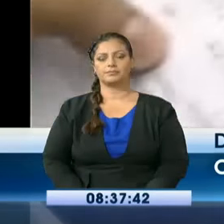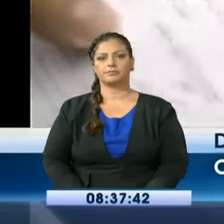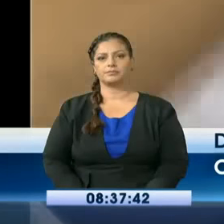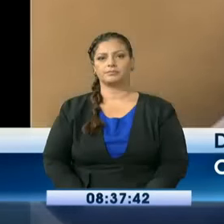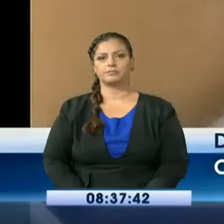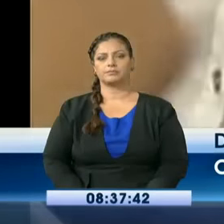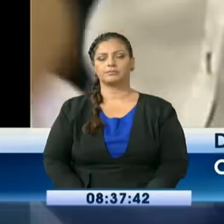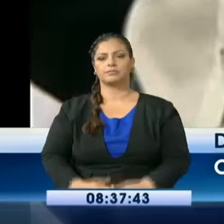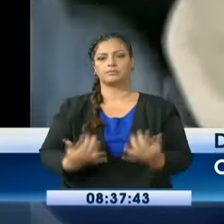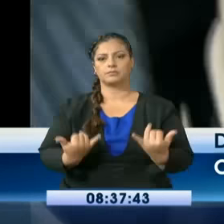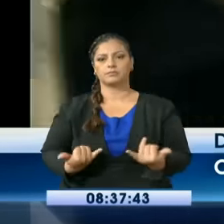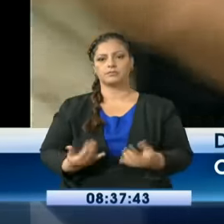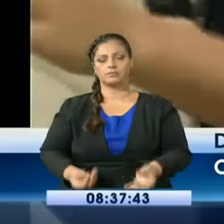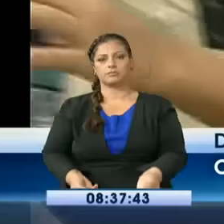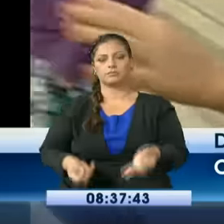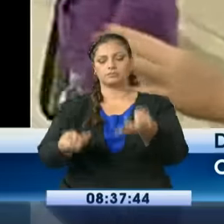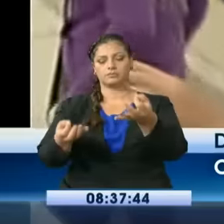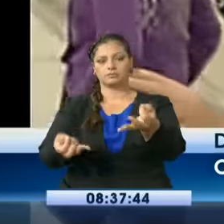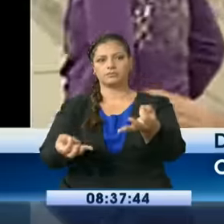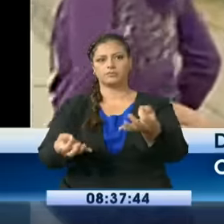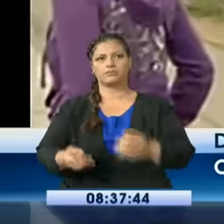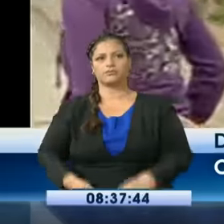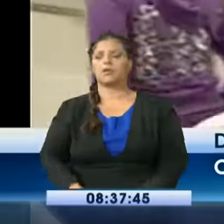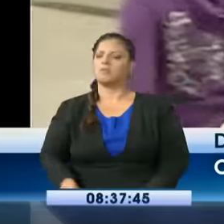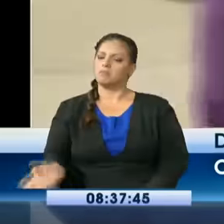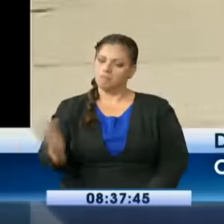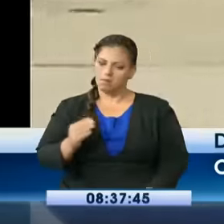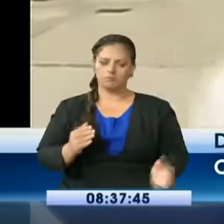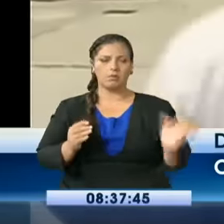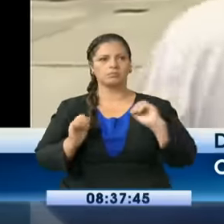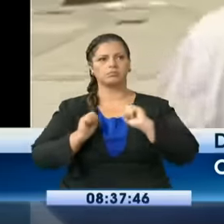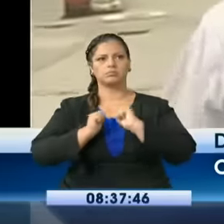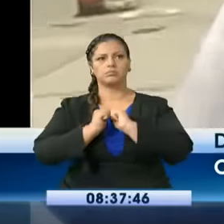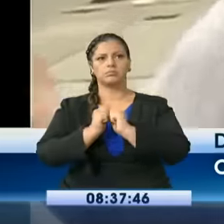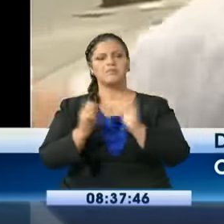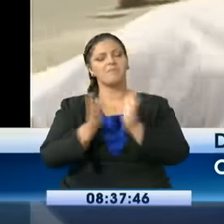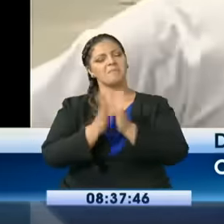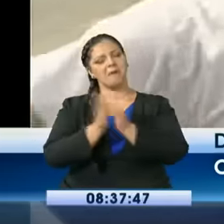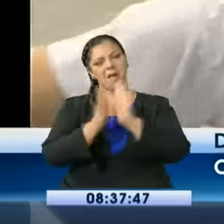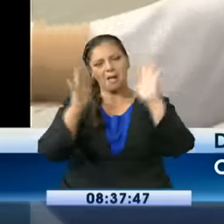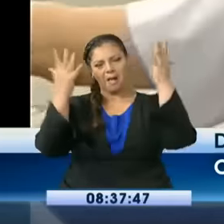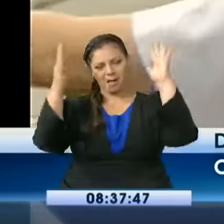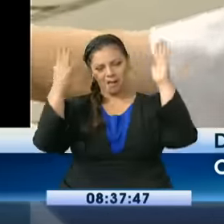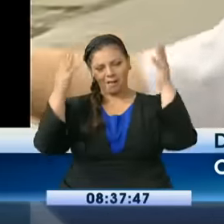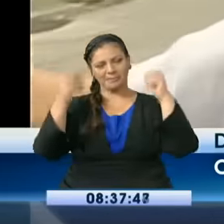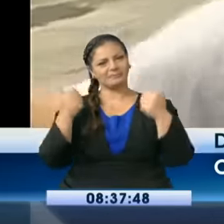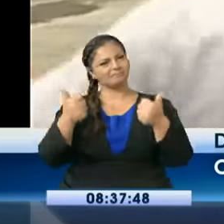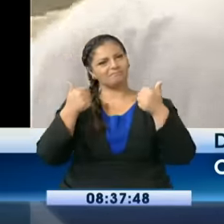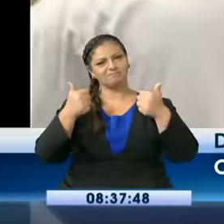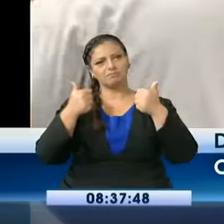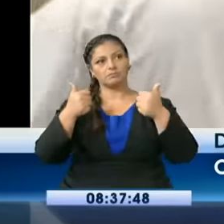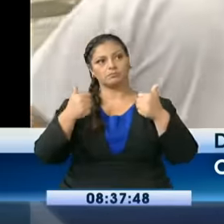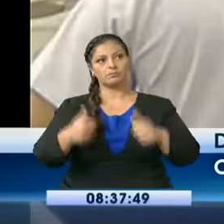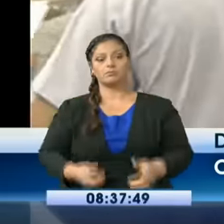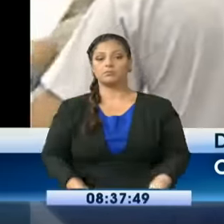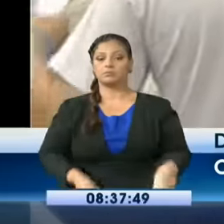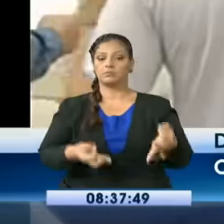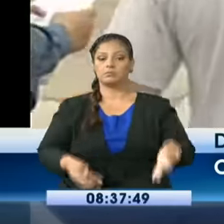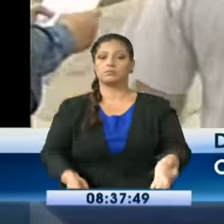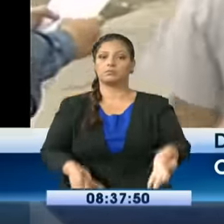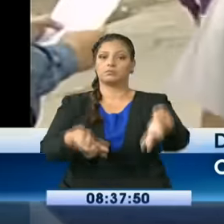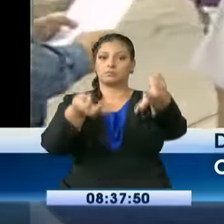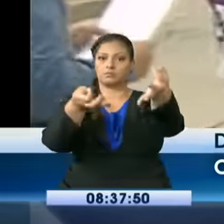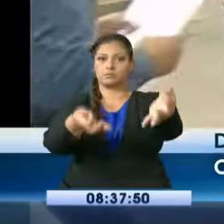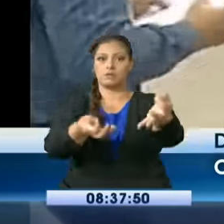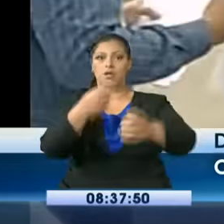entregar en este momento Vamos, nosotros lo vamos a acompañar entonces al funcionario municipal que va a entregar la notificación en garita